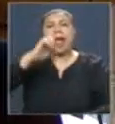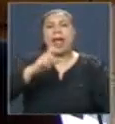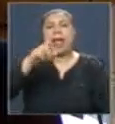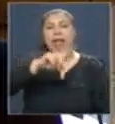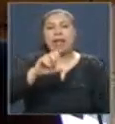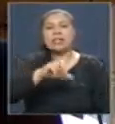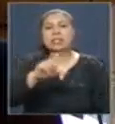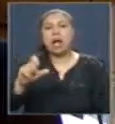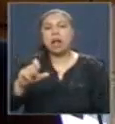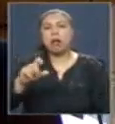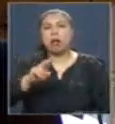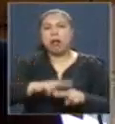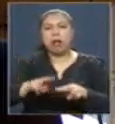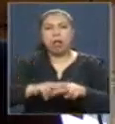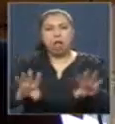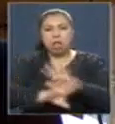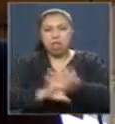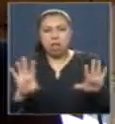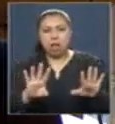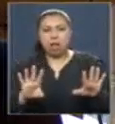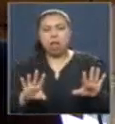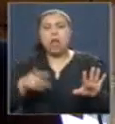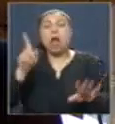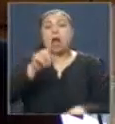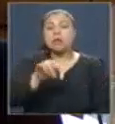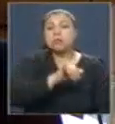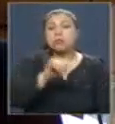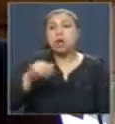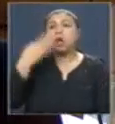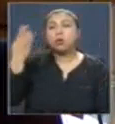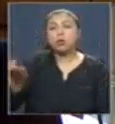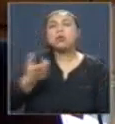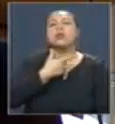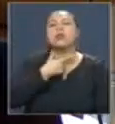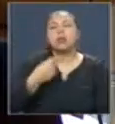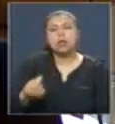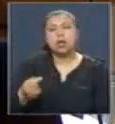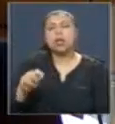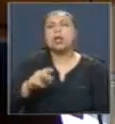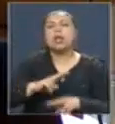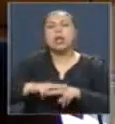hacía nada. Ese es el Servicio de Impuestos Internos que ustedes quieren. Nada.